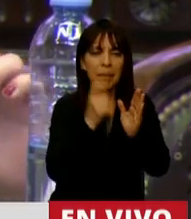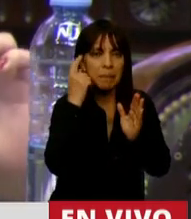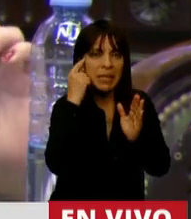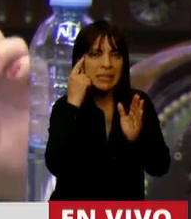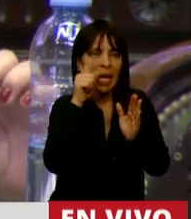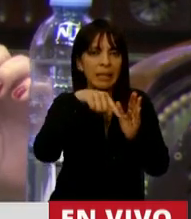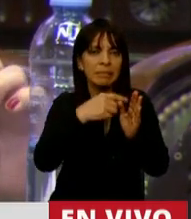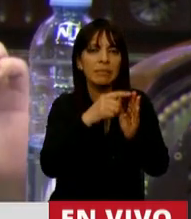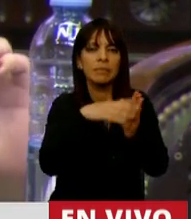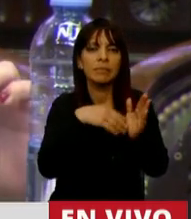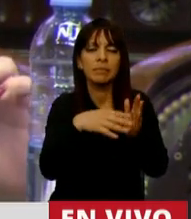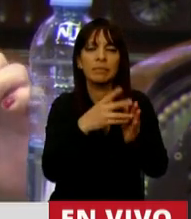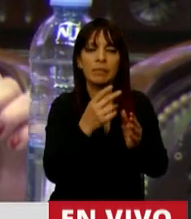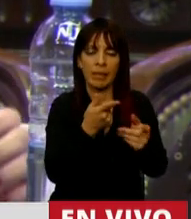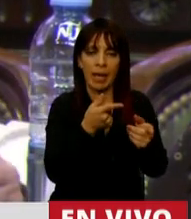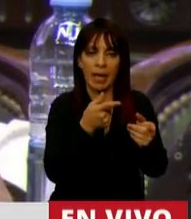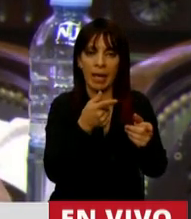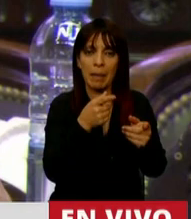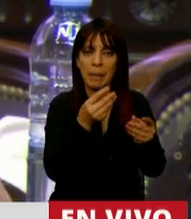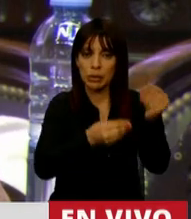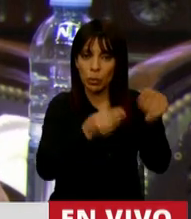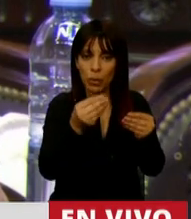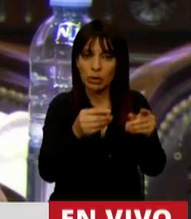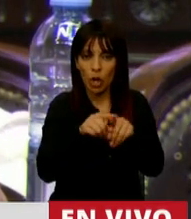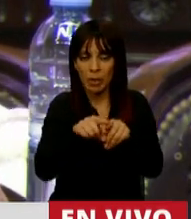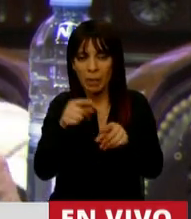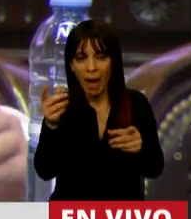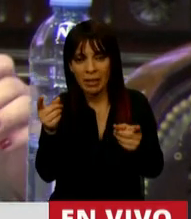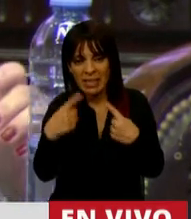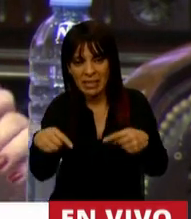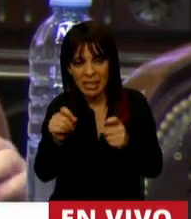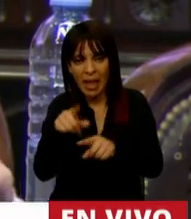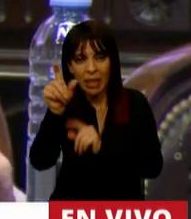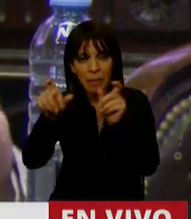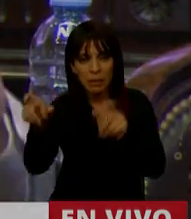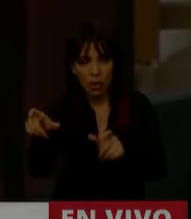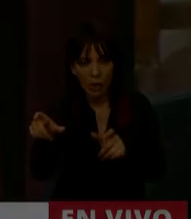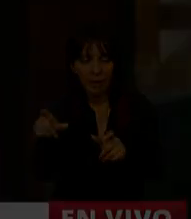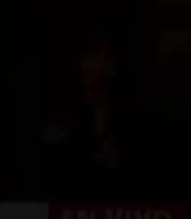los mismos objetivos de quien los va a ejecutar. Gracias, señor presidente. Gracias, diputada.